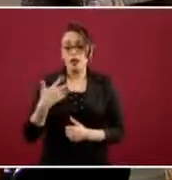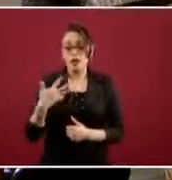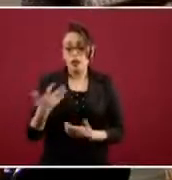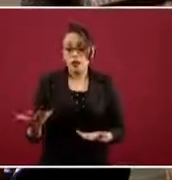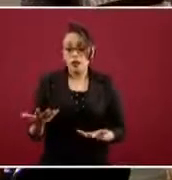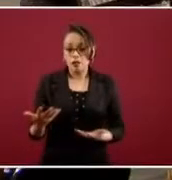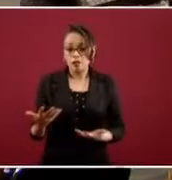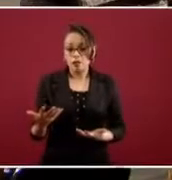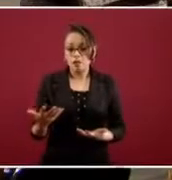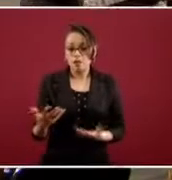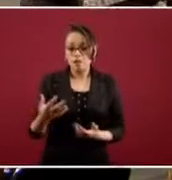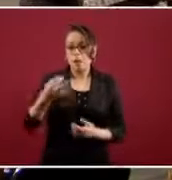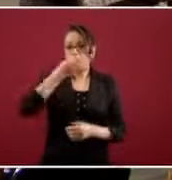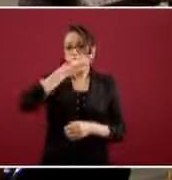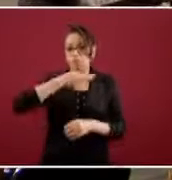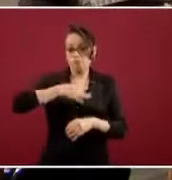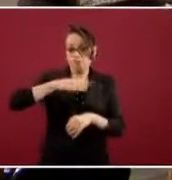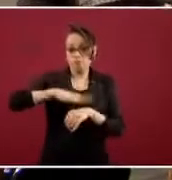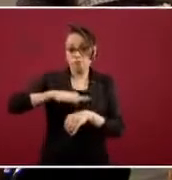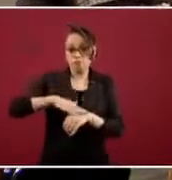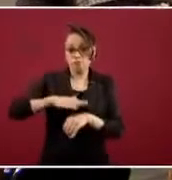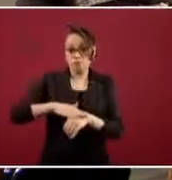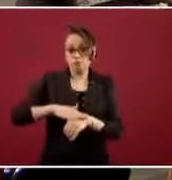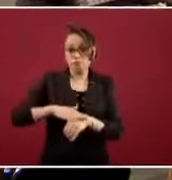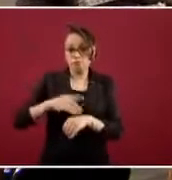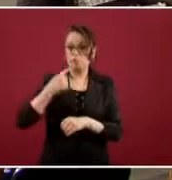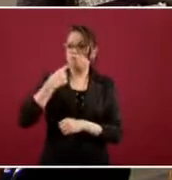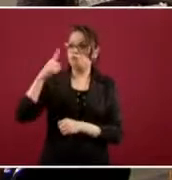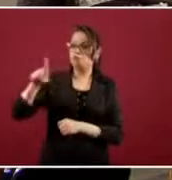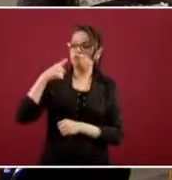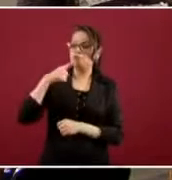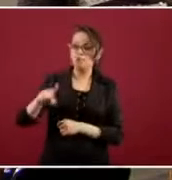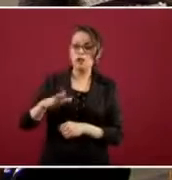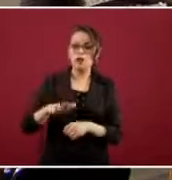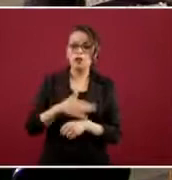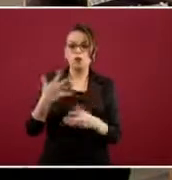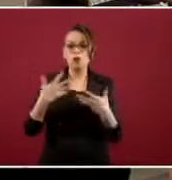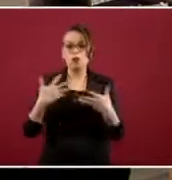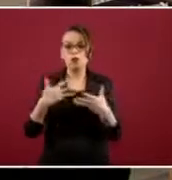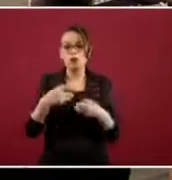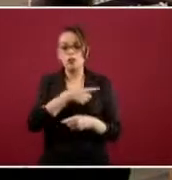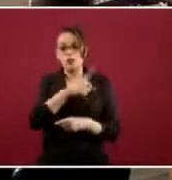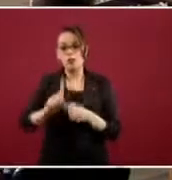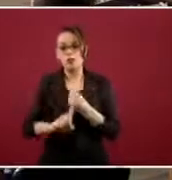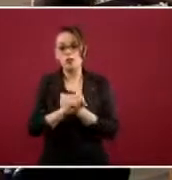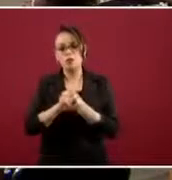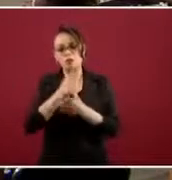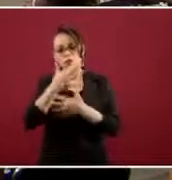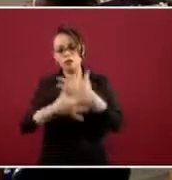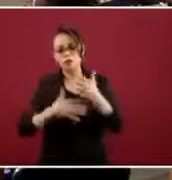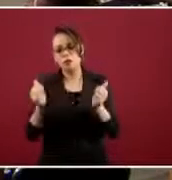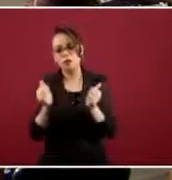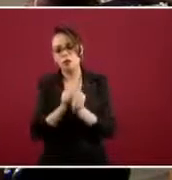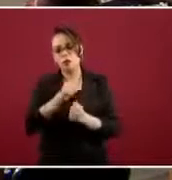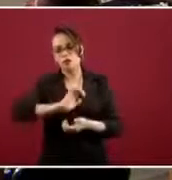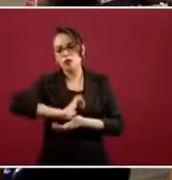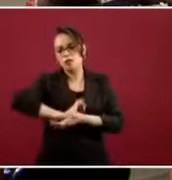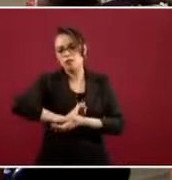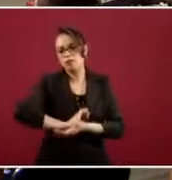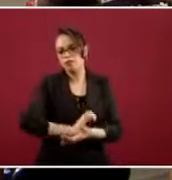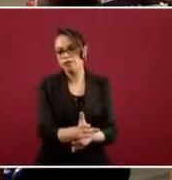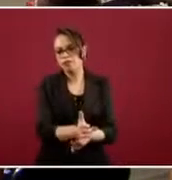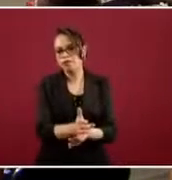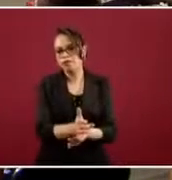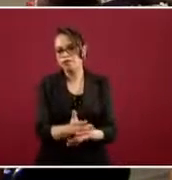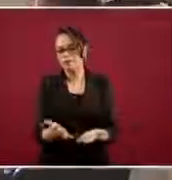concretas en CONAPRED que están vinculadas con hechos de rechazo, de violencia y de discriminación. Voy a hablar